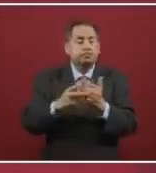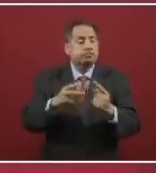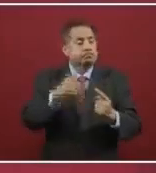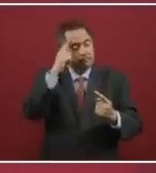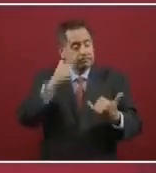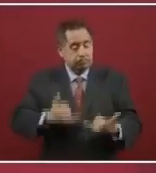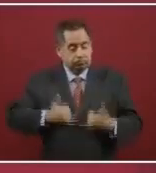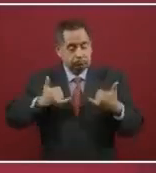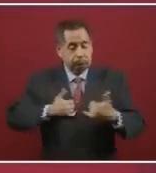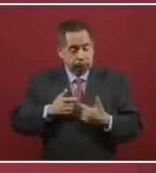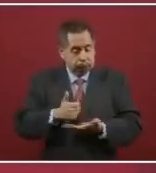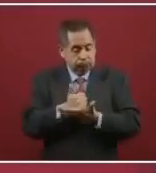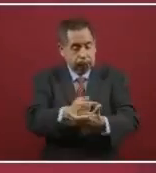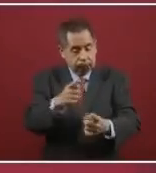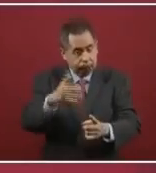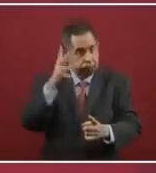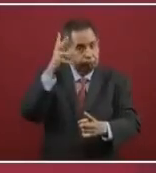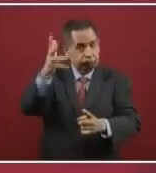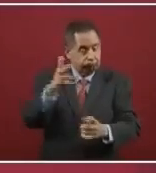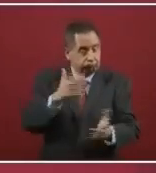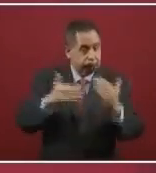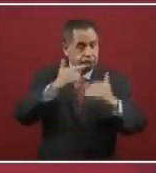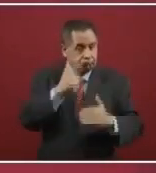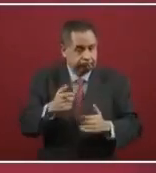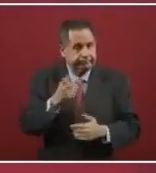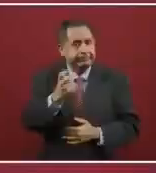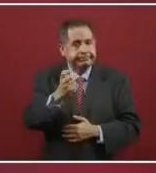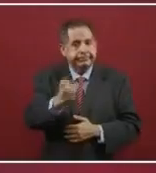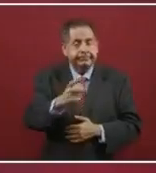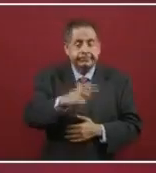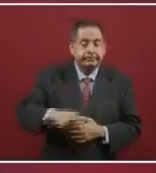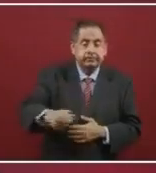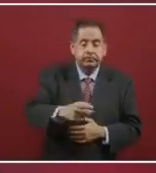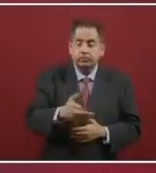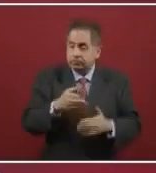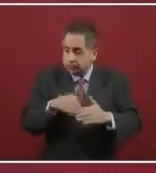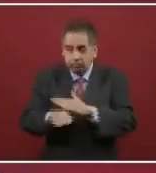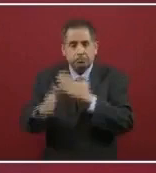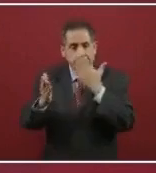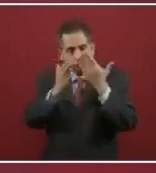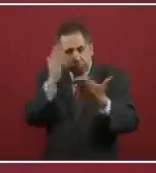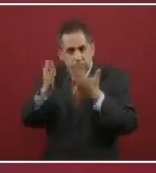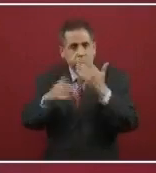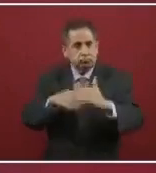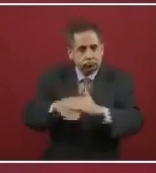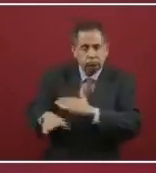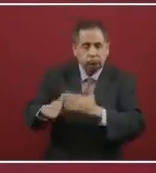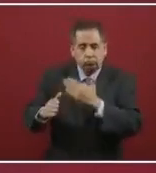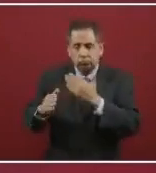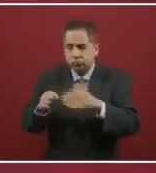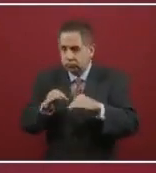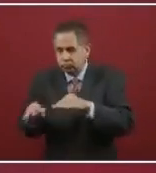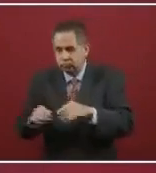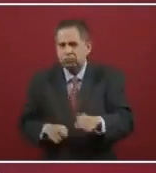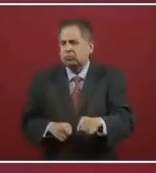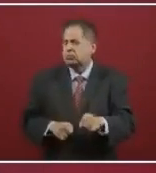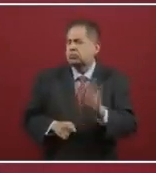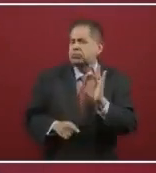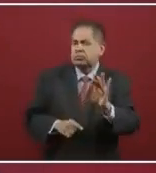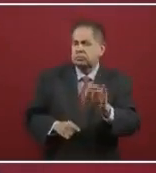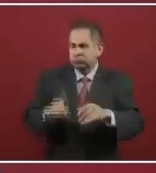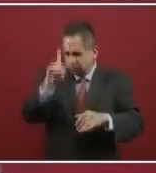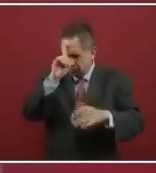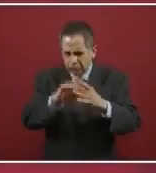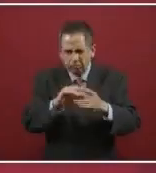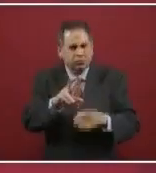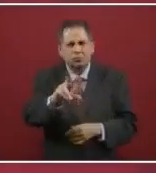Futuro, que se tenga garantizado el derecho al estudio, el derecho al trabajo, hablar mucho del por qué